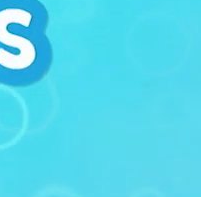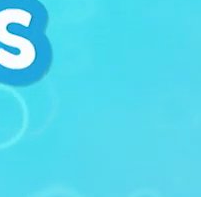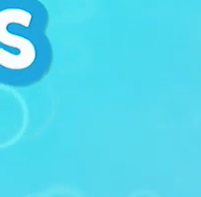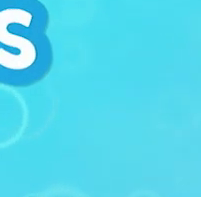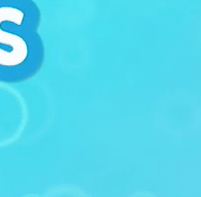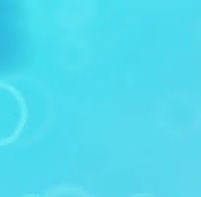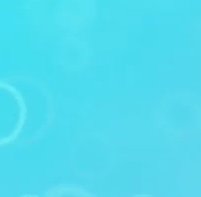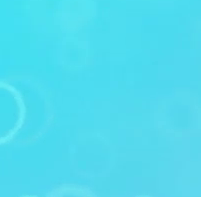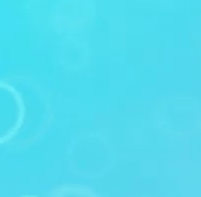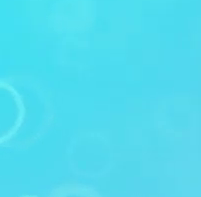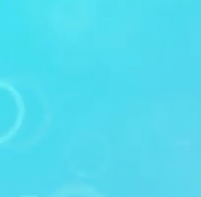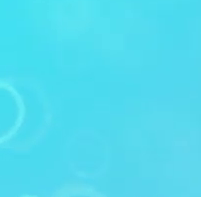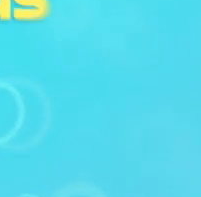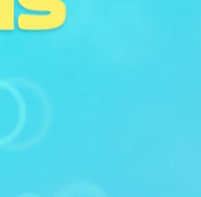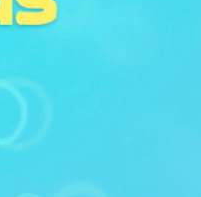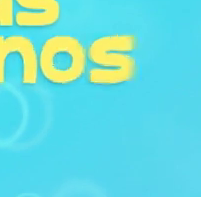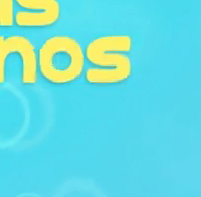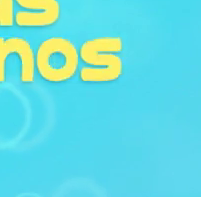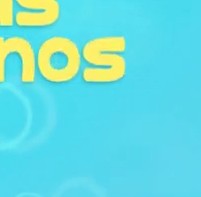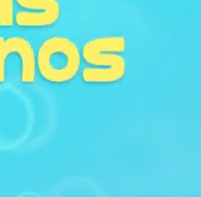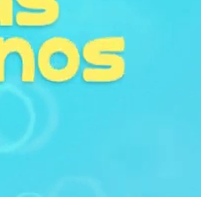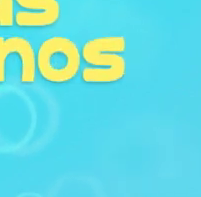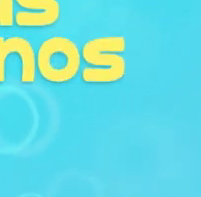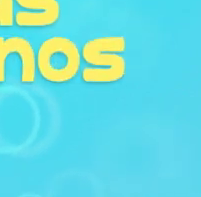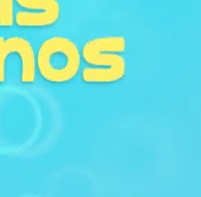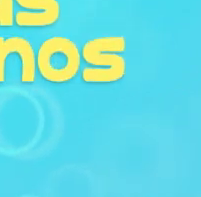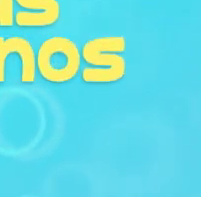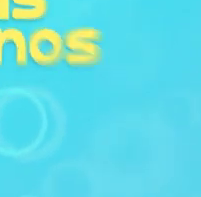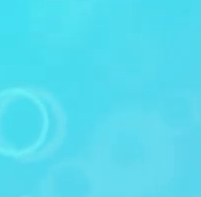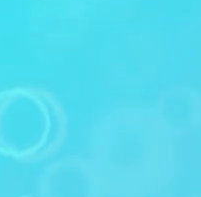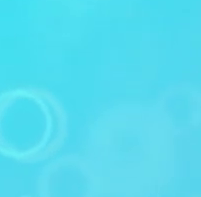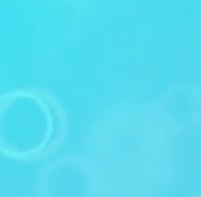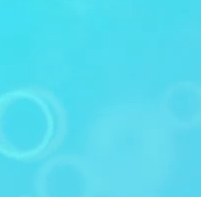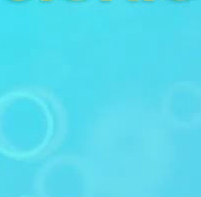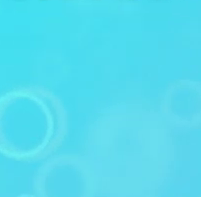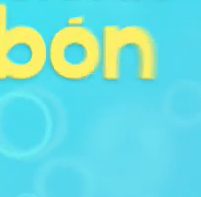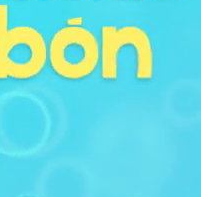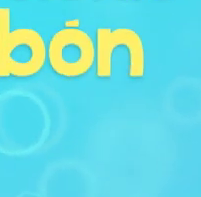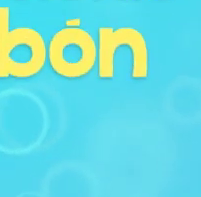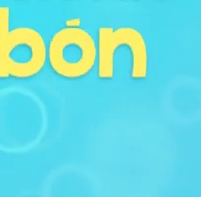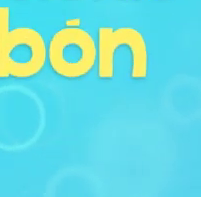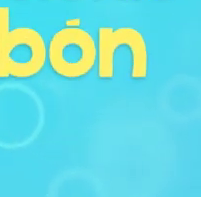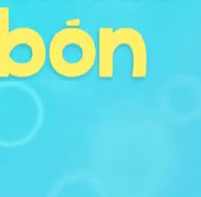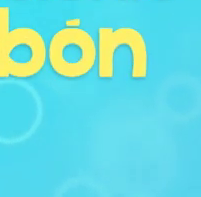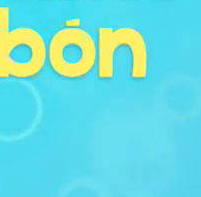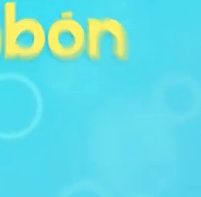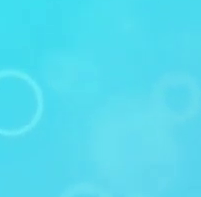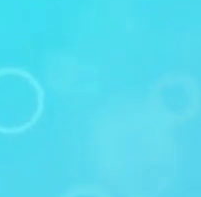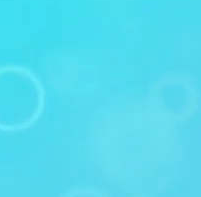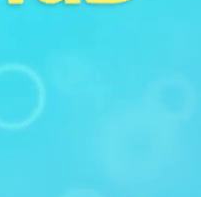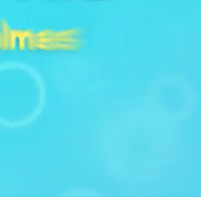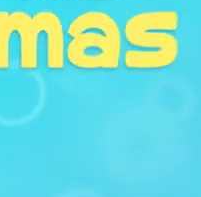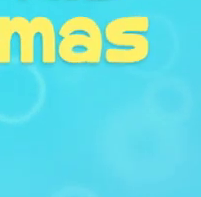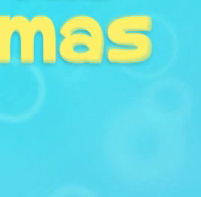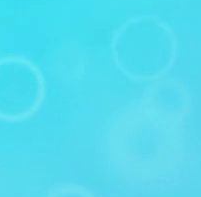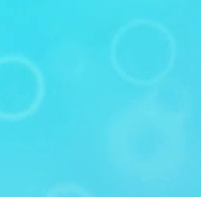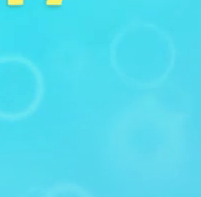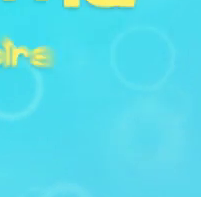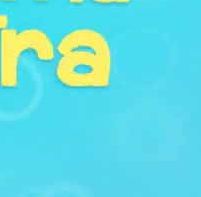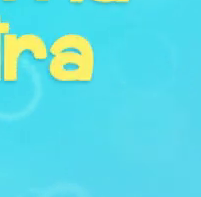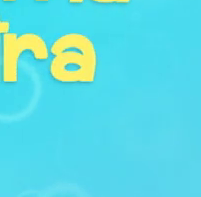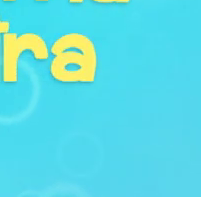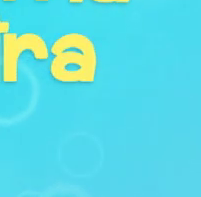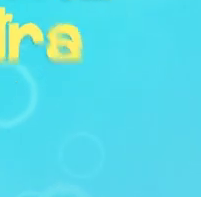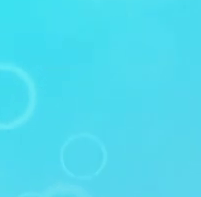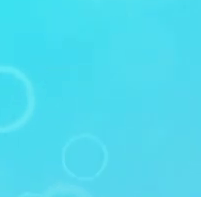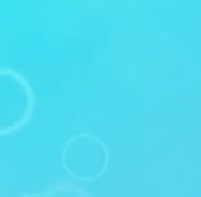hacerlo correctamente. Moja tus manos. Usa suficiente jabón. Frota tus palmas una